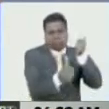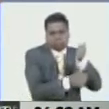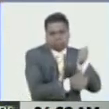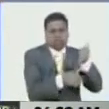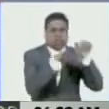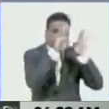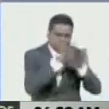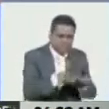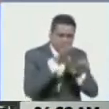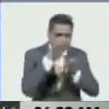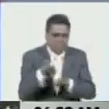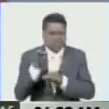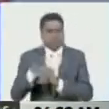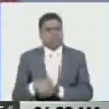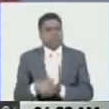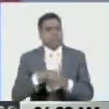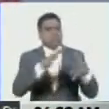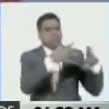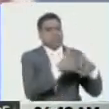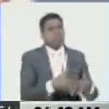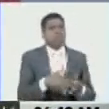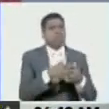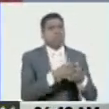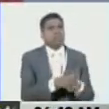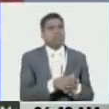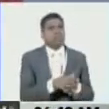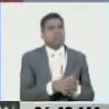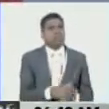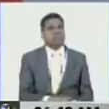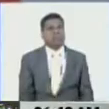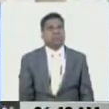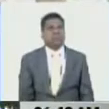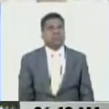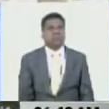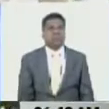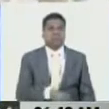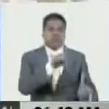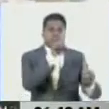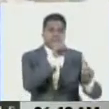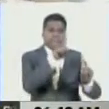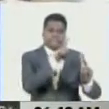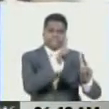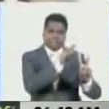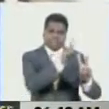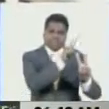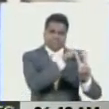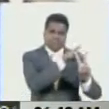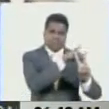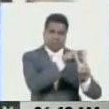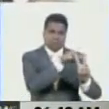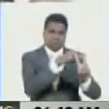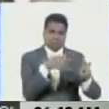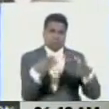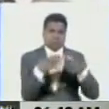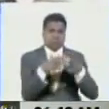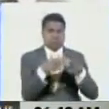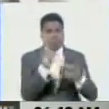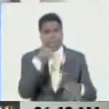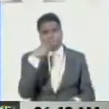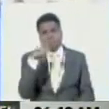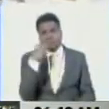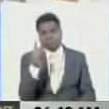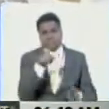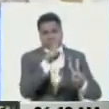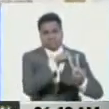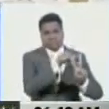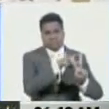las actuaciones, a los intereses del imperialismo. Entonces, una primera fuerza, primer elemento es la fuerza política que se va a organizar. En segundo lugar,